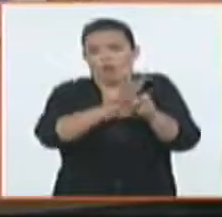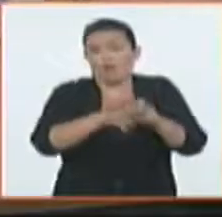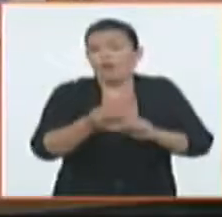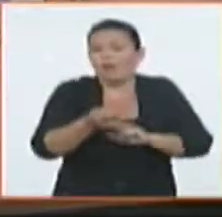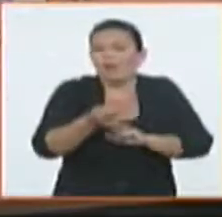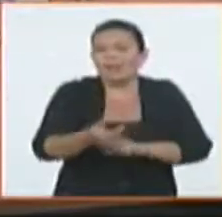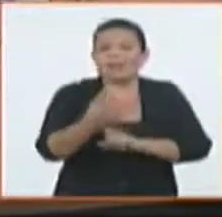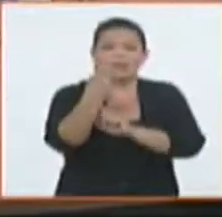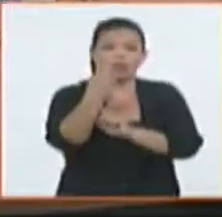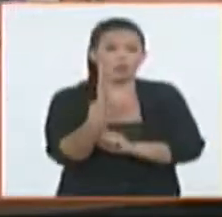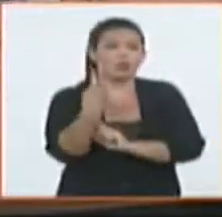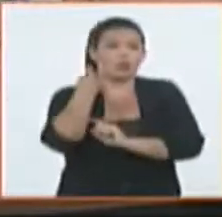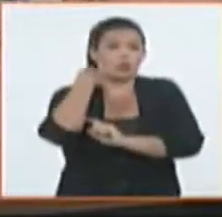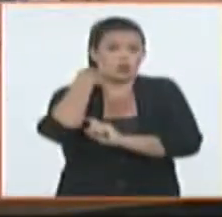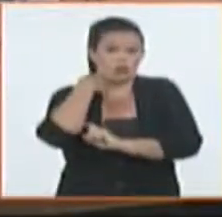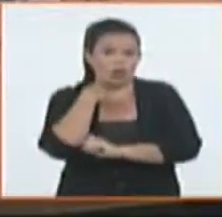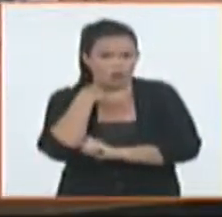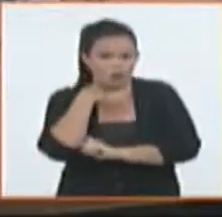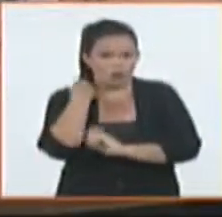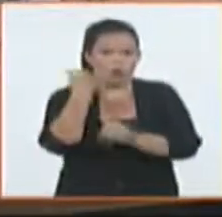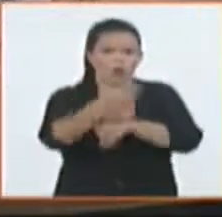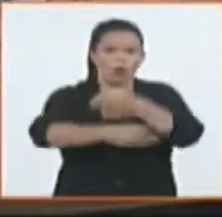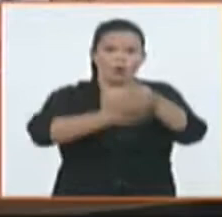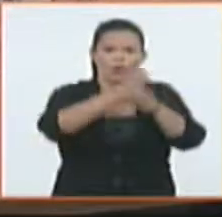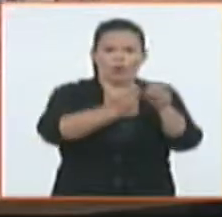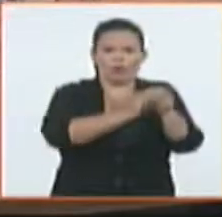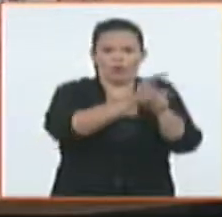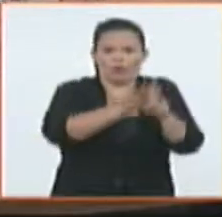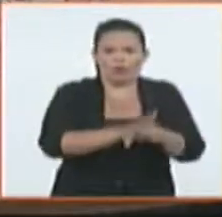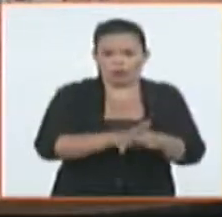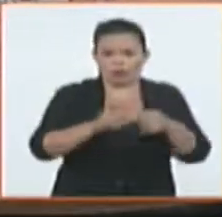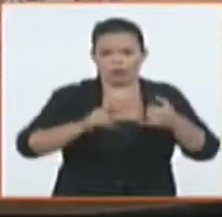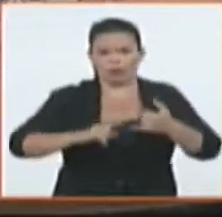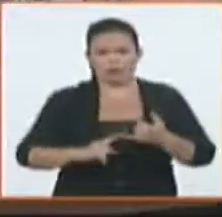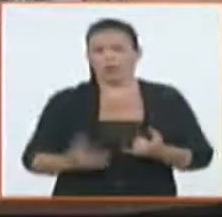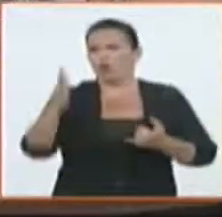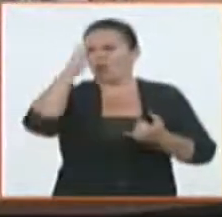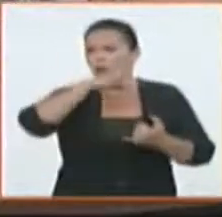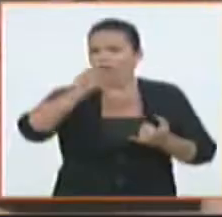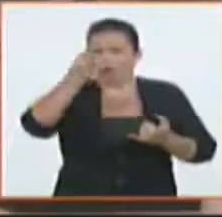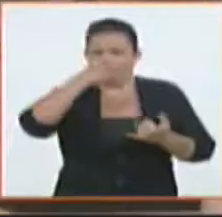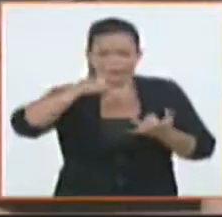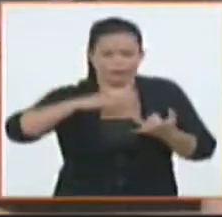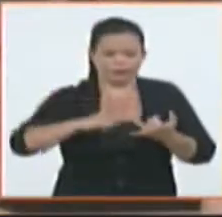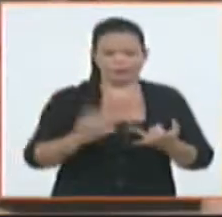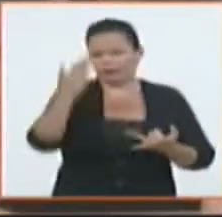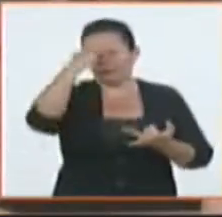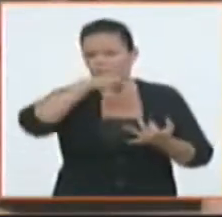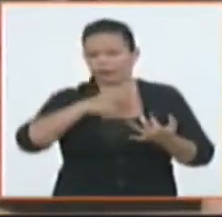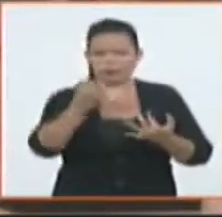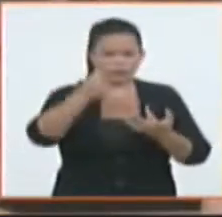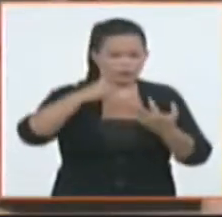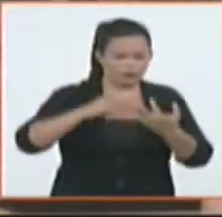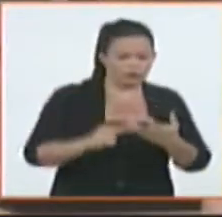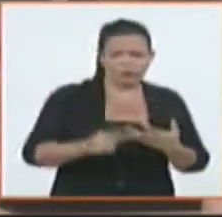con unos desabastecimientos brutales, y los últimos meses